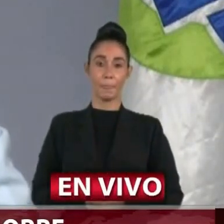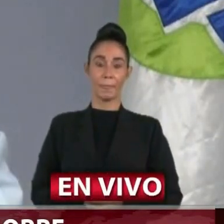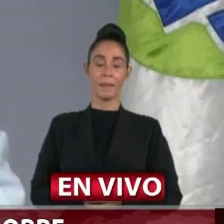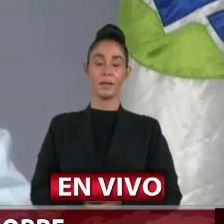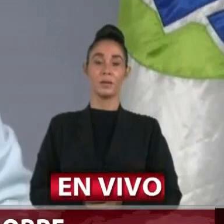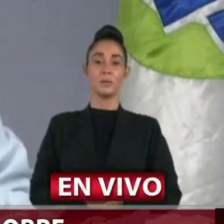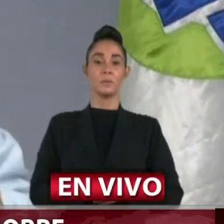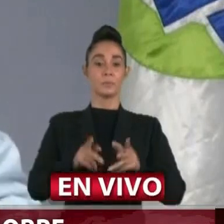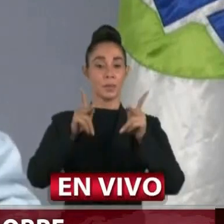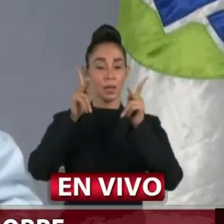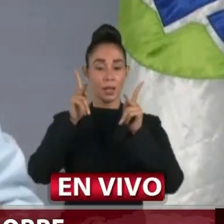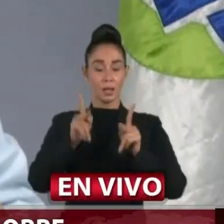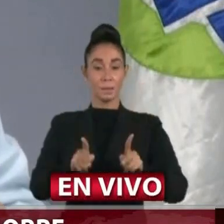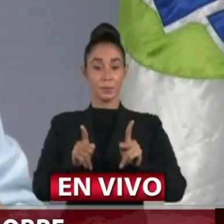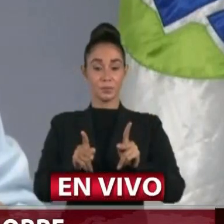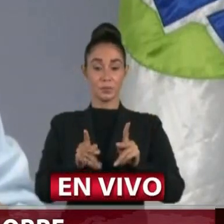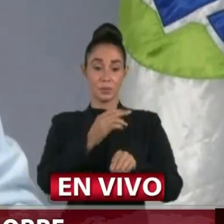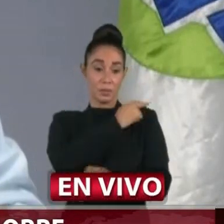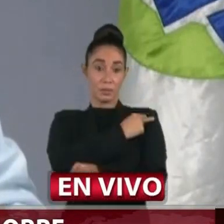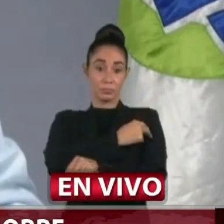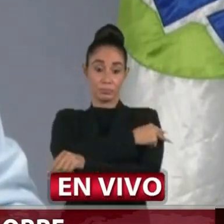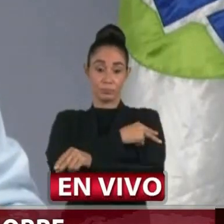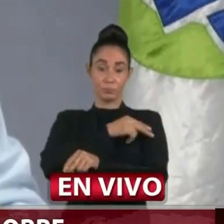Los pacientes hospitalizados